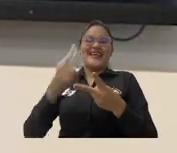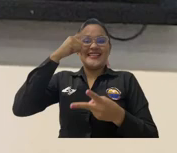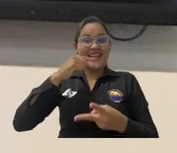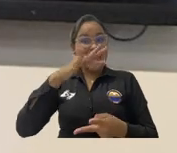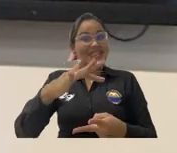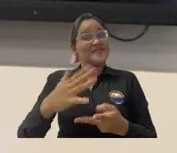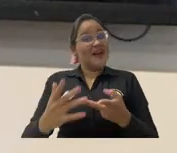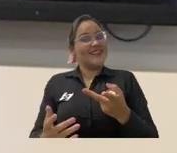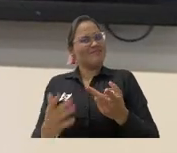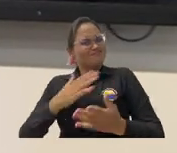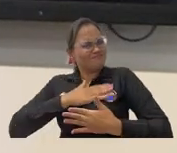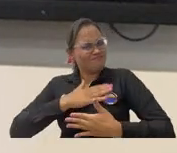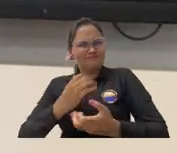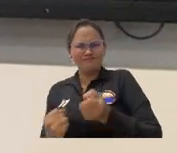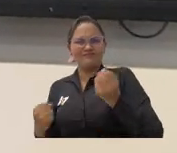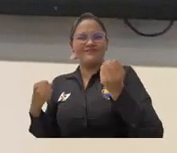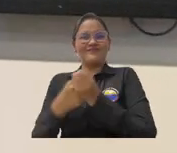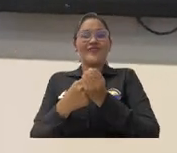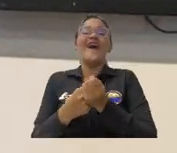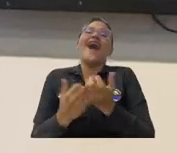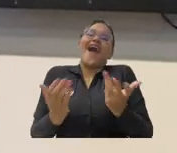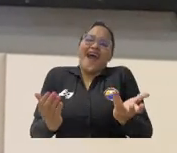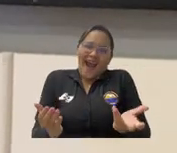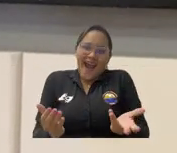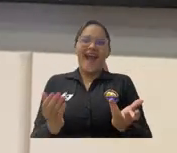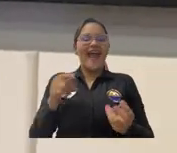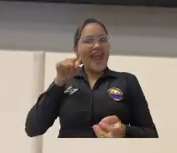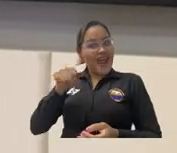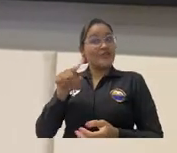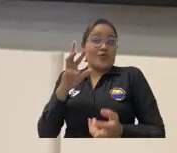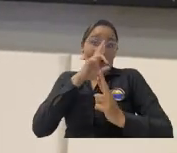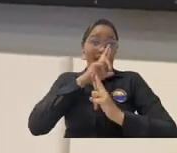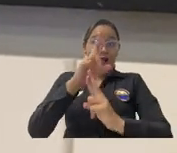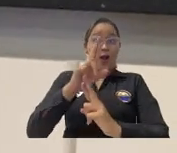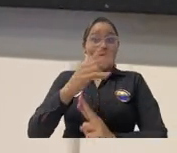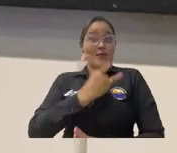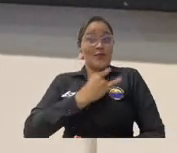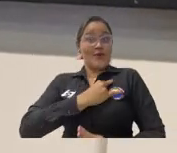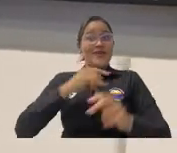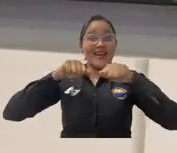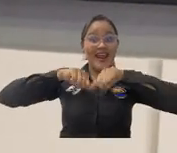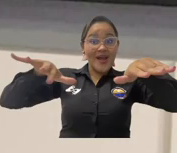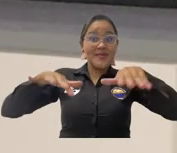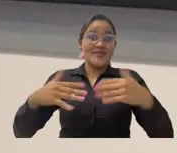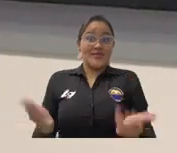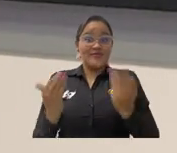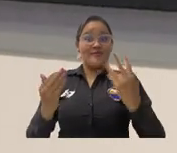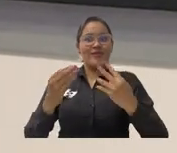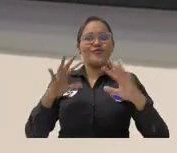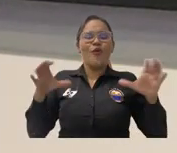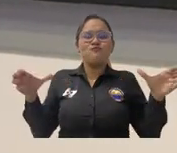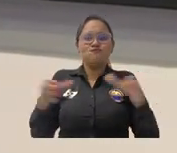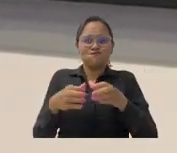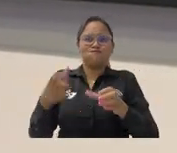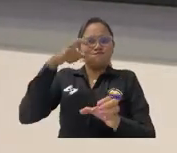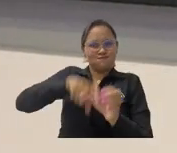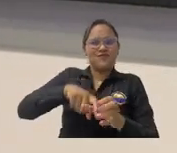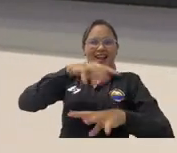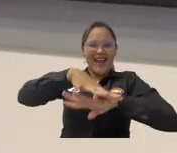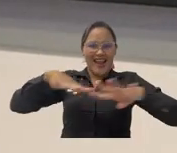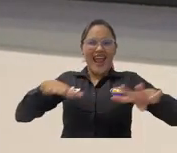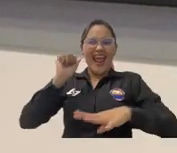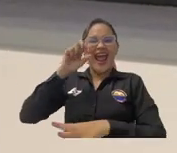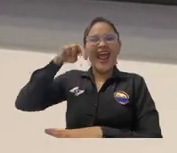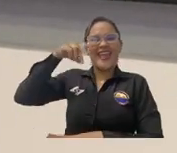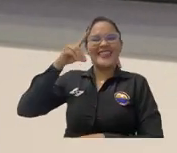Santa Marta. Esto cuenta también por Santa Marta porque es un reconocimiento a quien lidera la principal universidad pública de nuestra región, pero también a